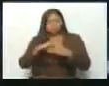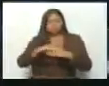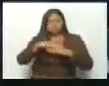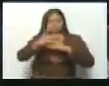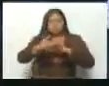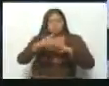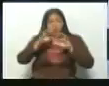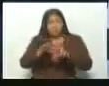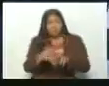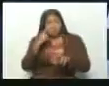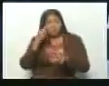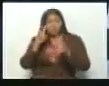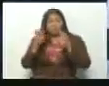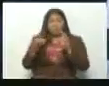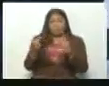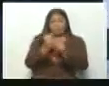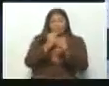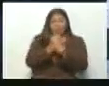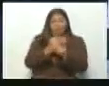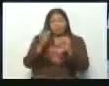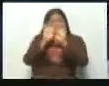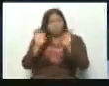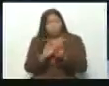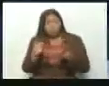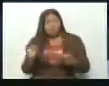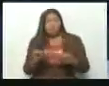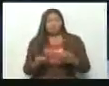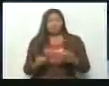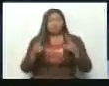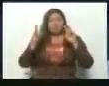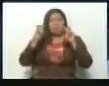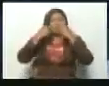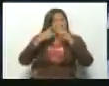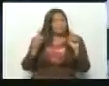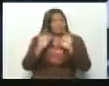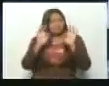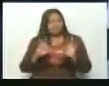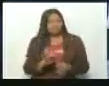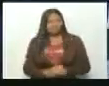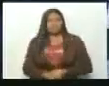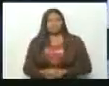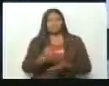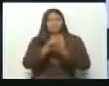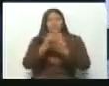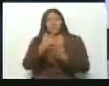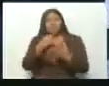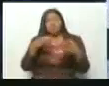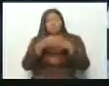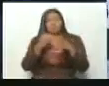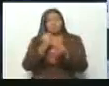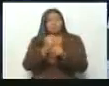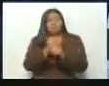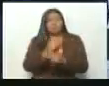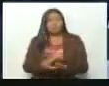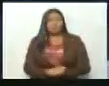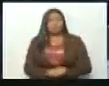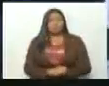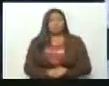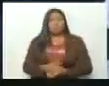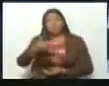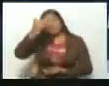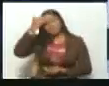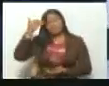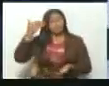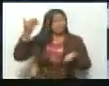nuevos. Son nichos nuevos de trabajo con metodologías totalmente distintas. Yo siempre le digo a mis equipos de trabajo, olvidémonos